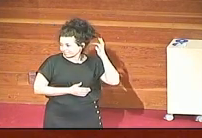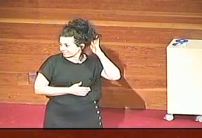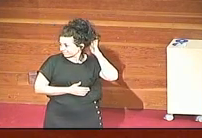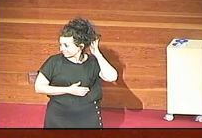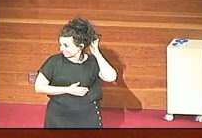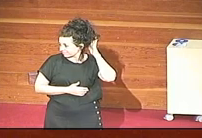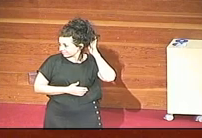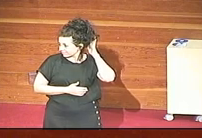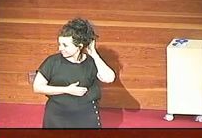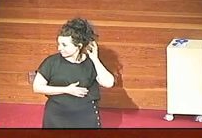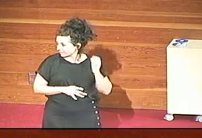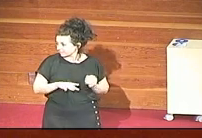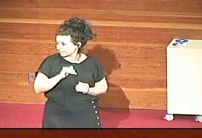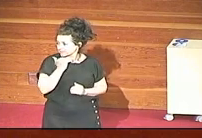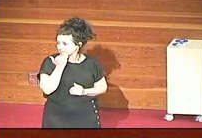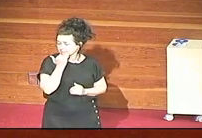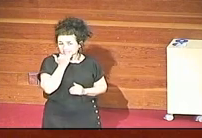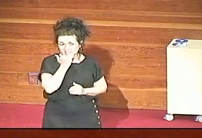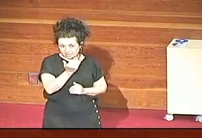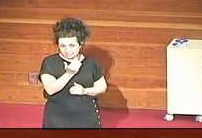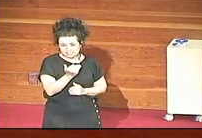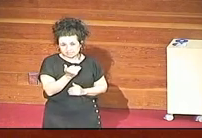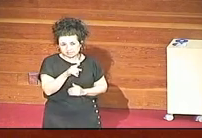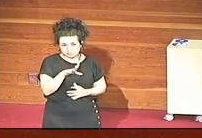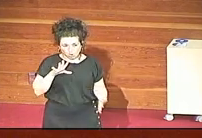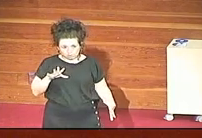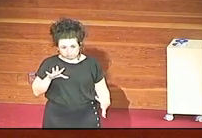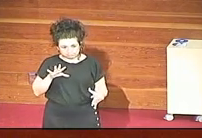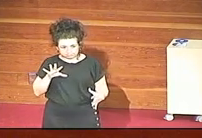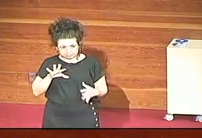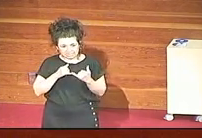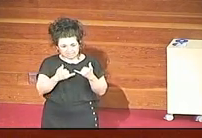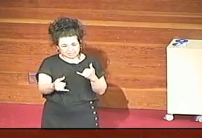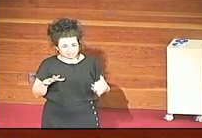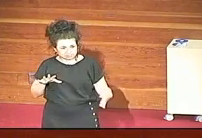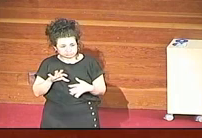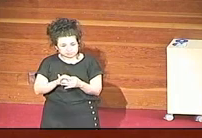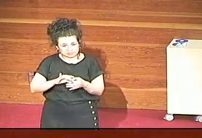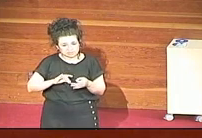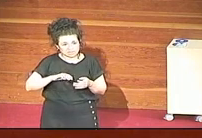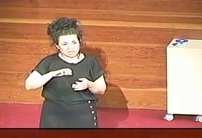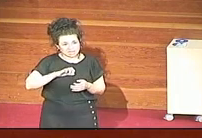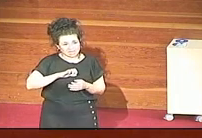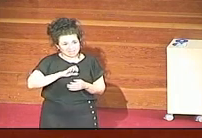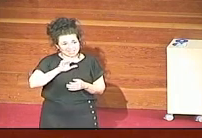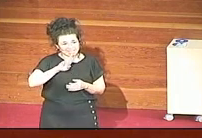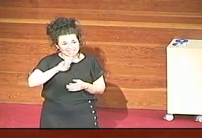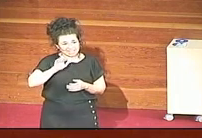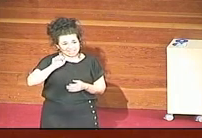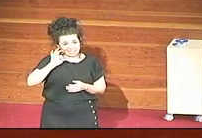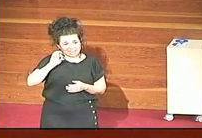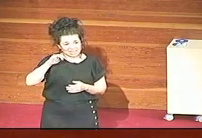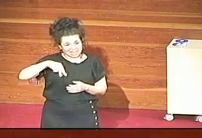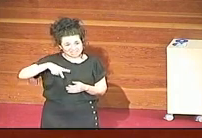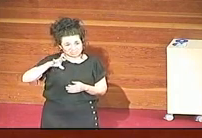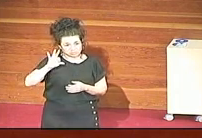pues pues mirad raiders o tenemos un proyecto dentro del programa erasmus con colegios